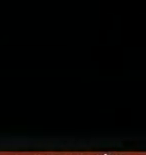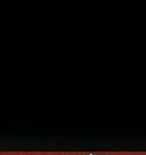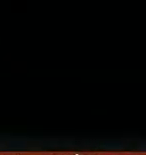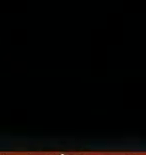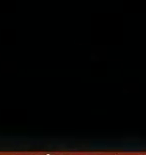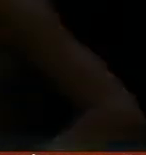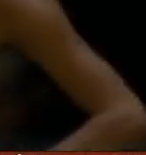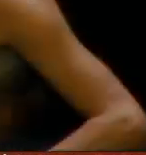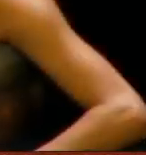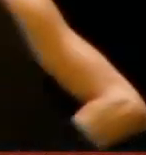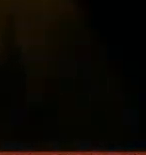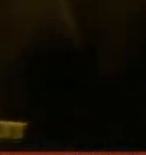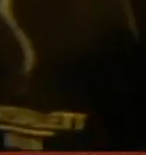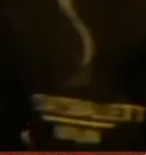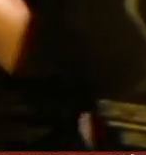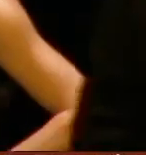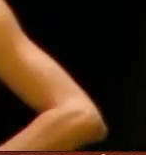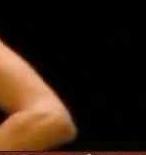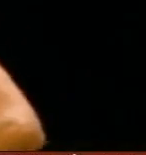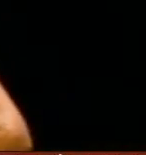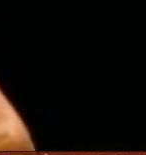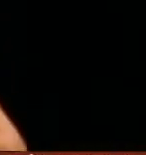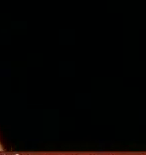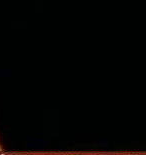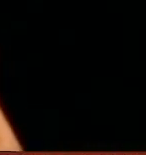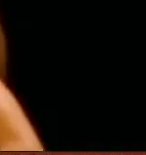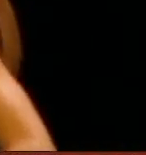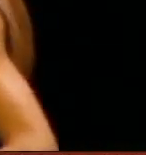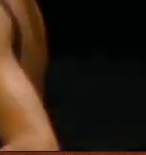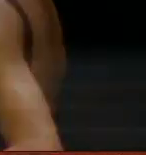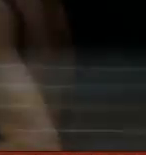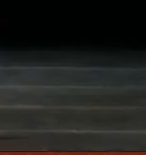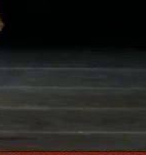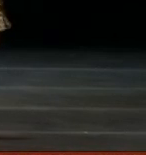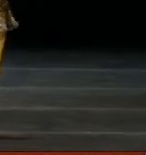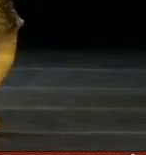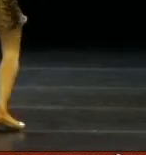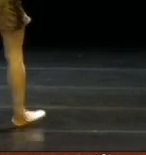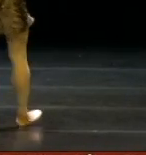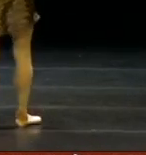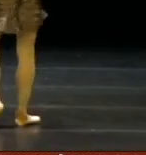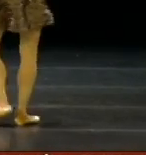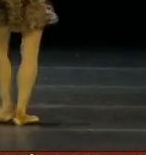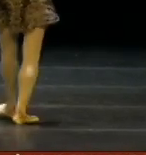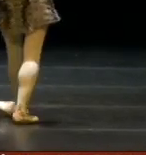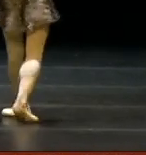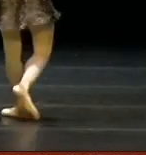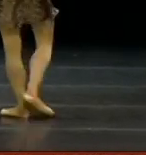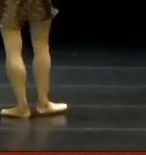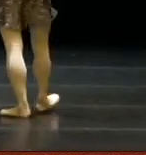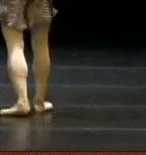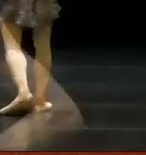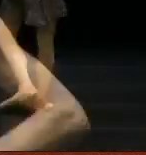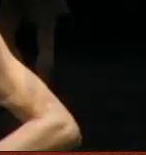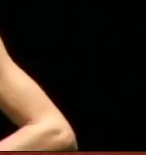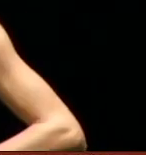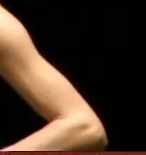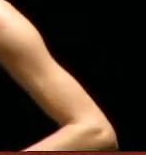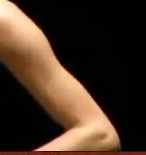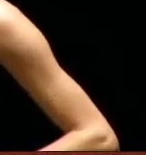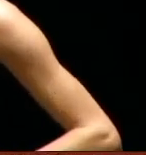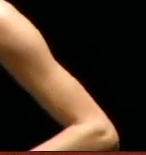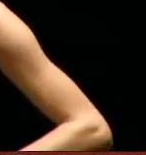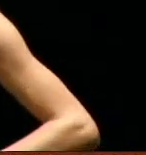Elisa Carrillo reunirá por quinta ocasión a algunos de los mejores intérpretes de la danza